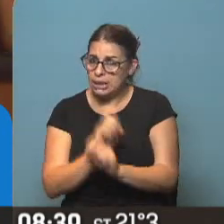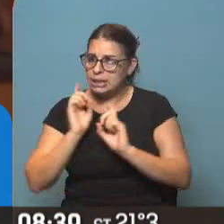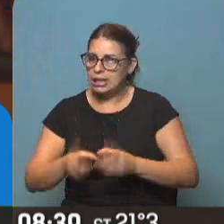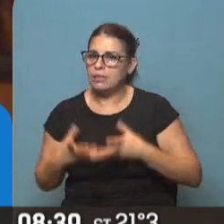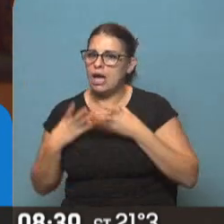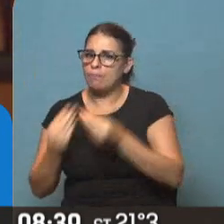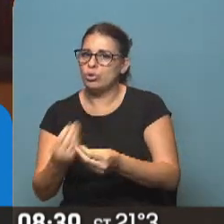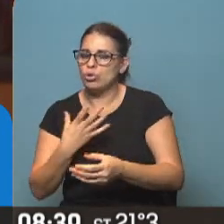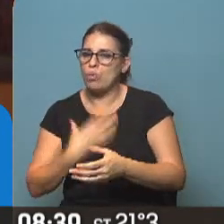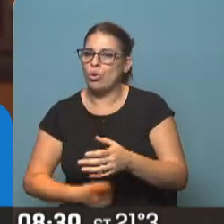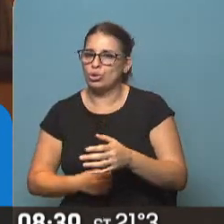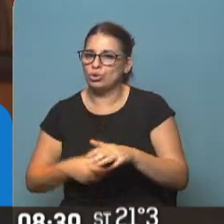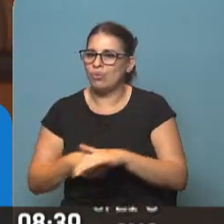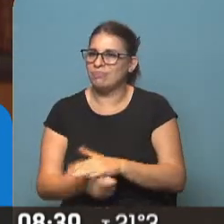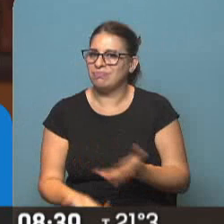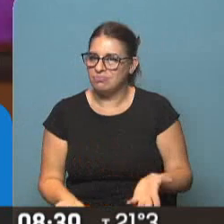del aborto clandestino